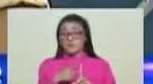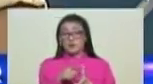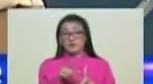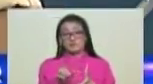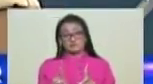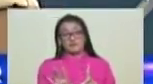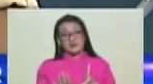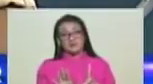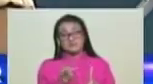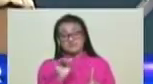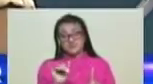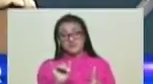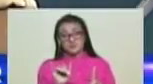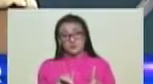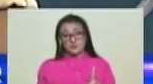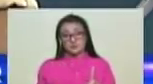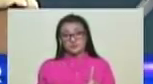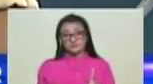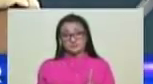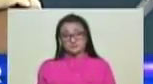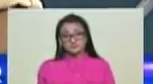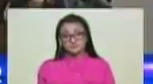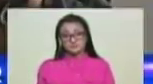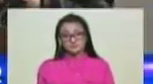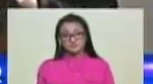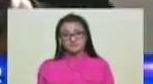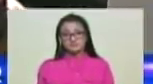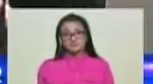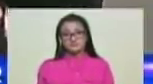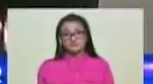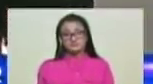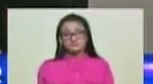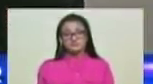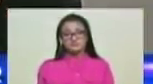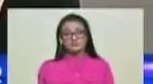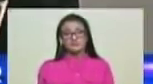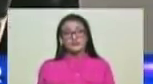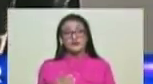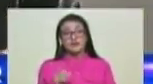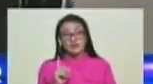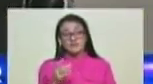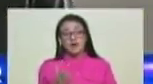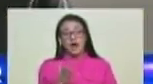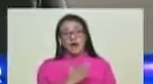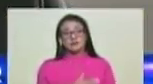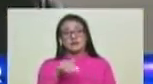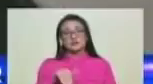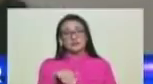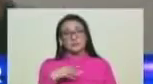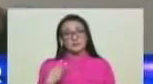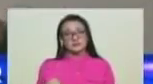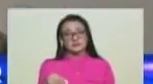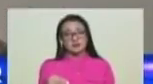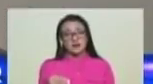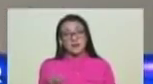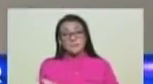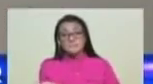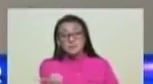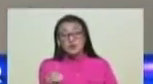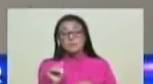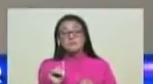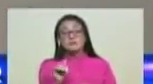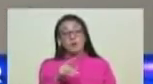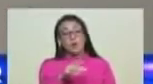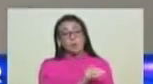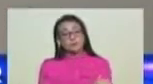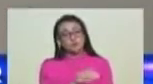No, eso fue en lo primero que nos pusimos de acuerdo, en que era necesario el adelanto de las elecciones presidenciales. Y fue una solicitud de la oposición venezolana,